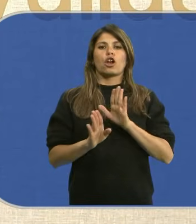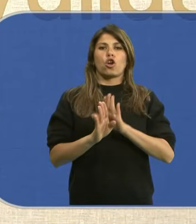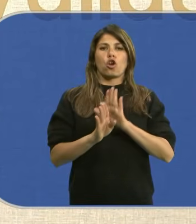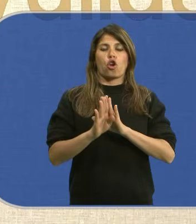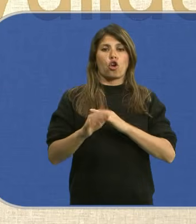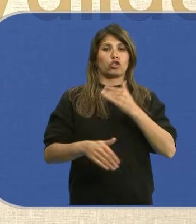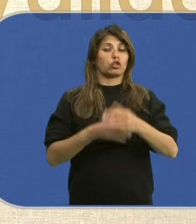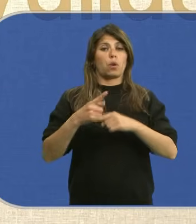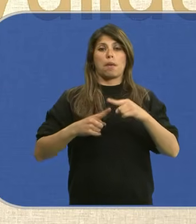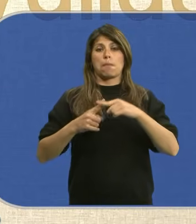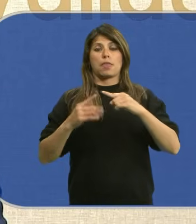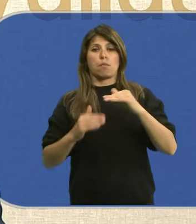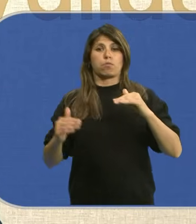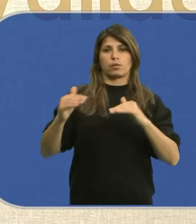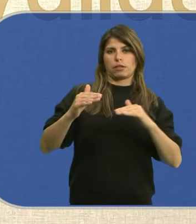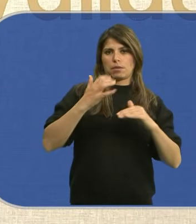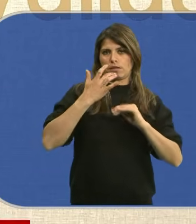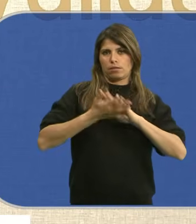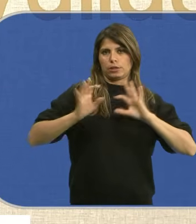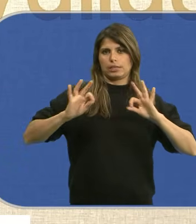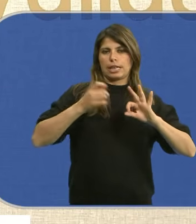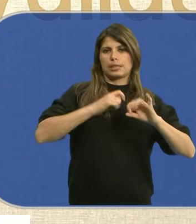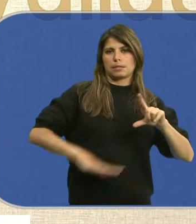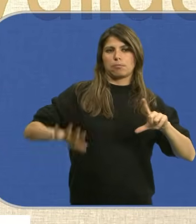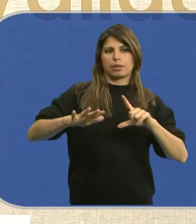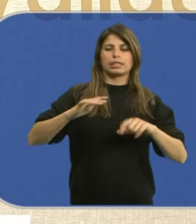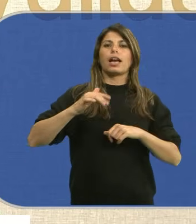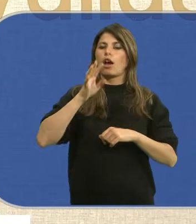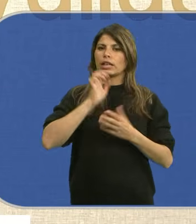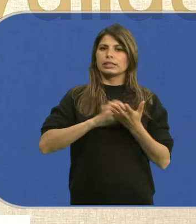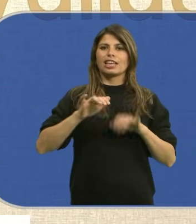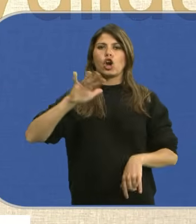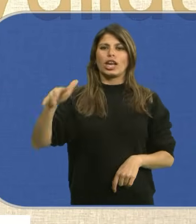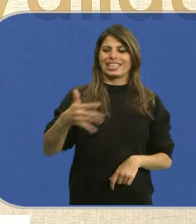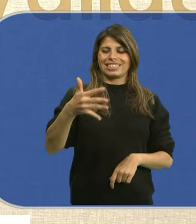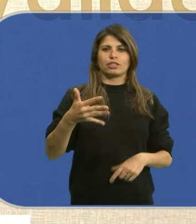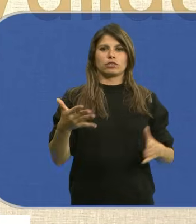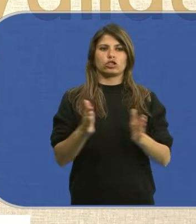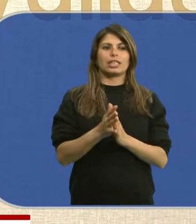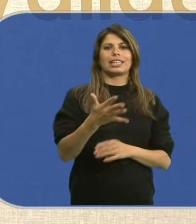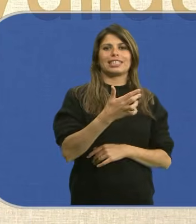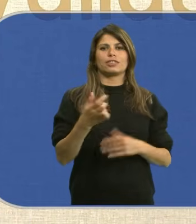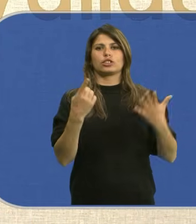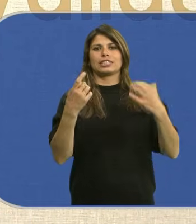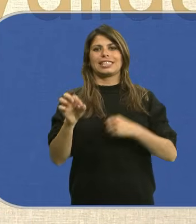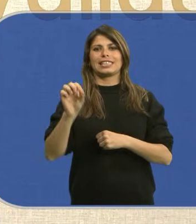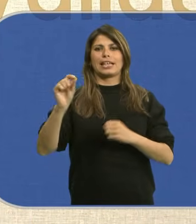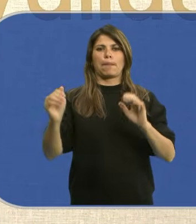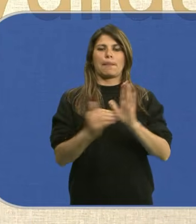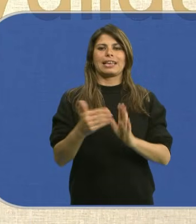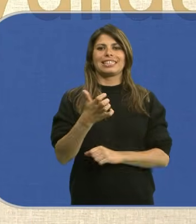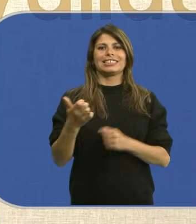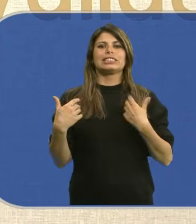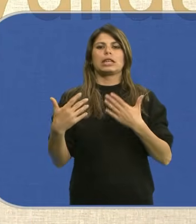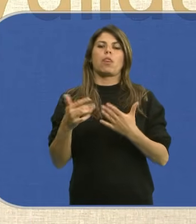Continúa por encima de la media dentro de España. Está en el quinto puesto. Son 560.310 las